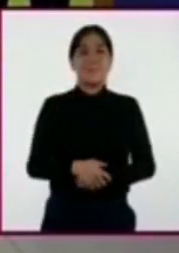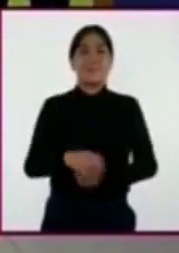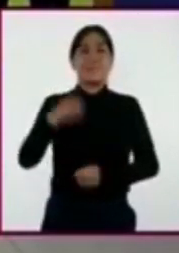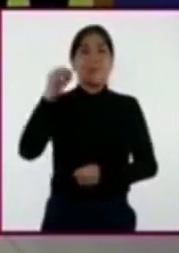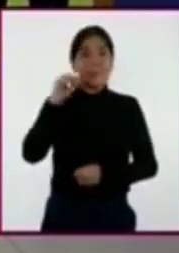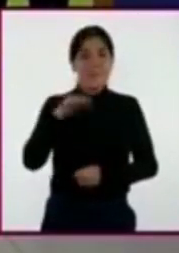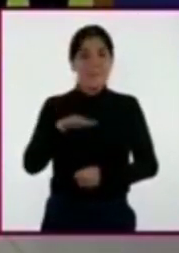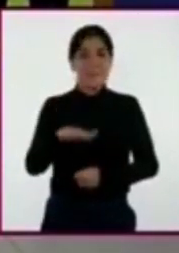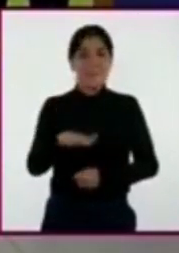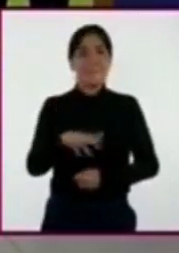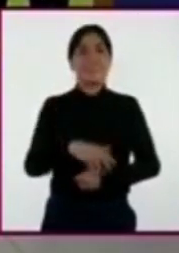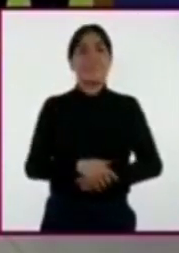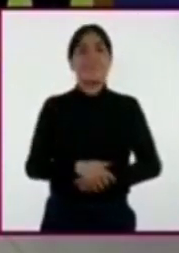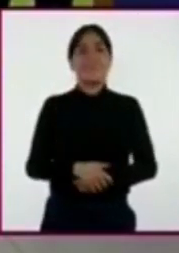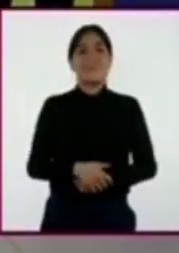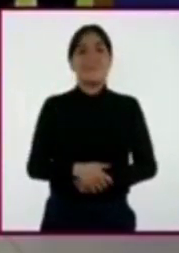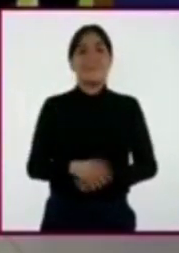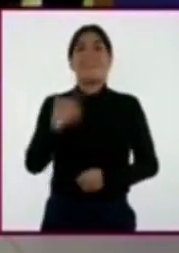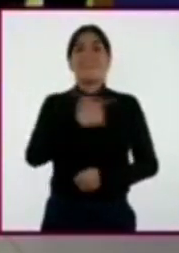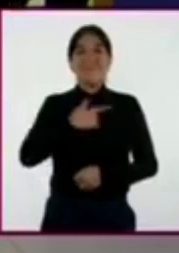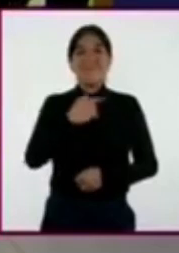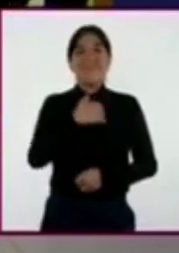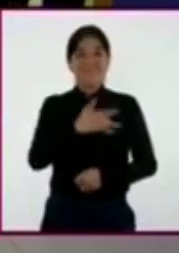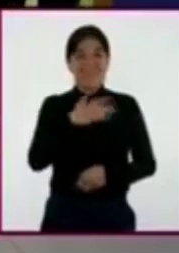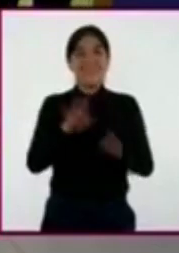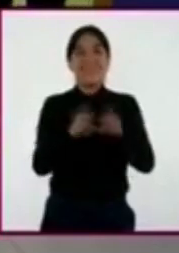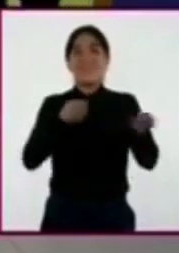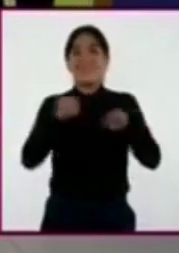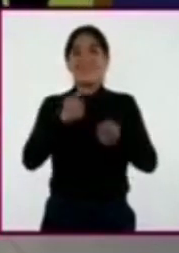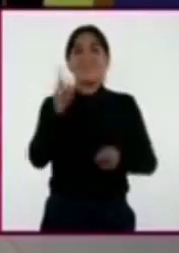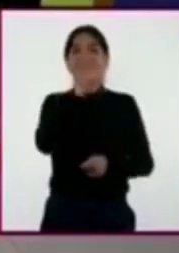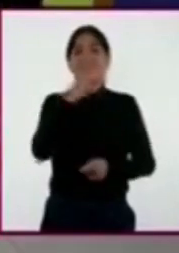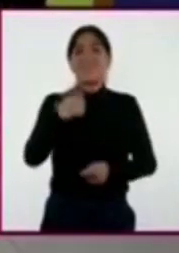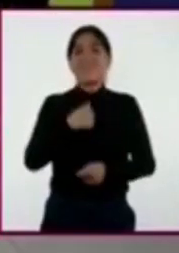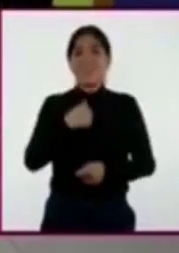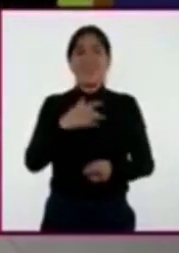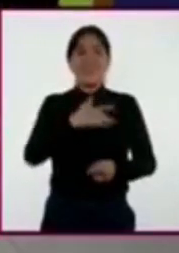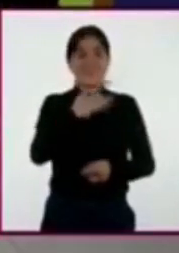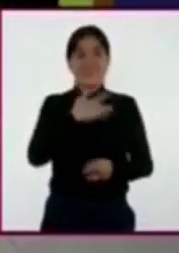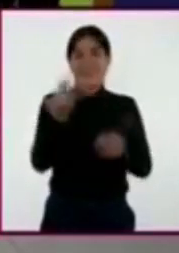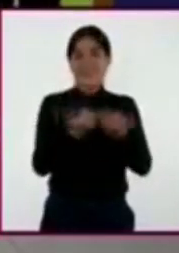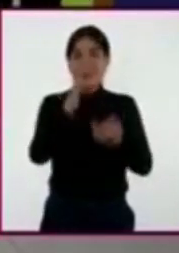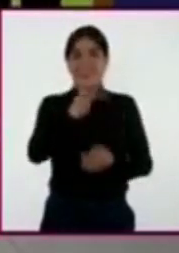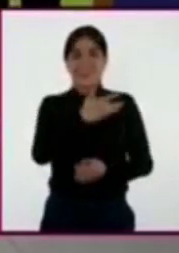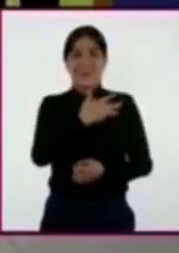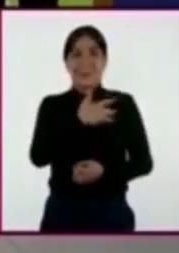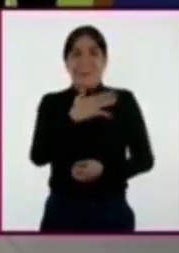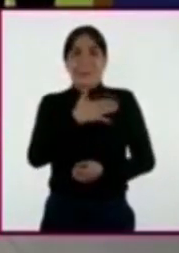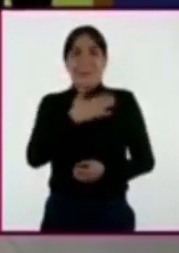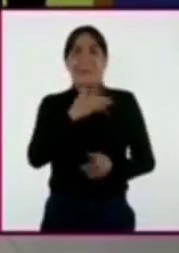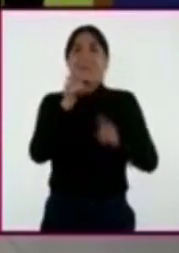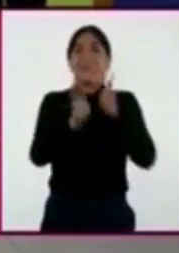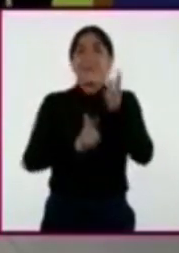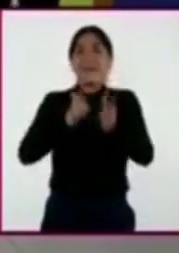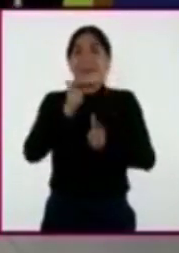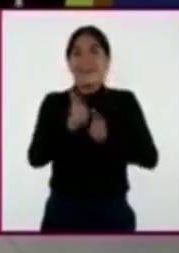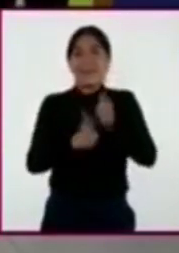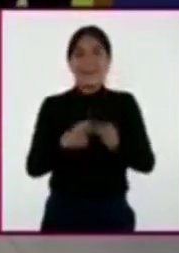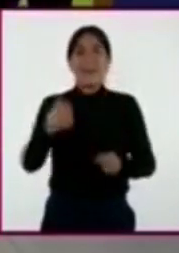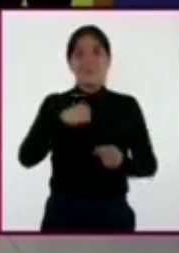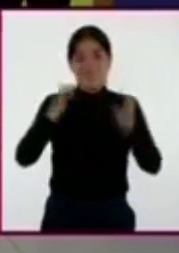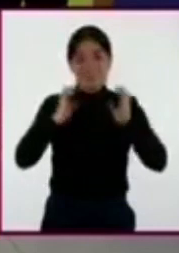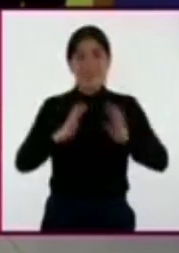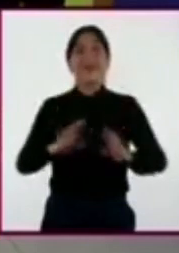Y exhalo. Me gusta controlar mi respiración porque siento cómo mi corazón comienza a latir más lento. Y mi cuerpo